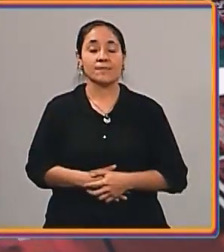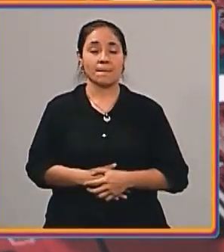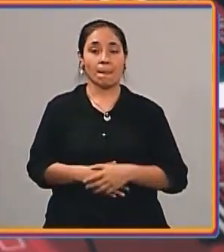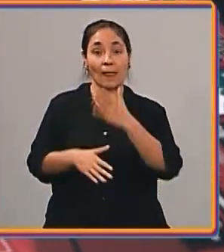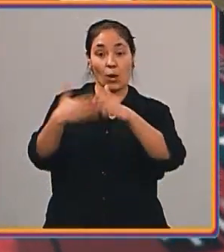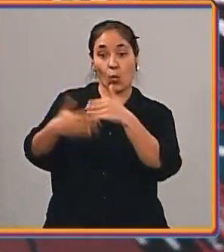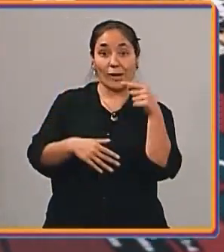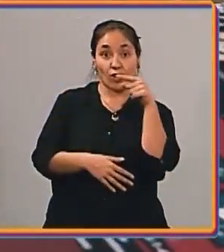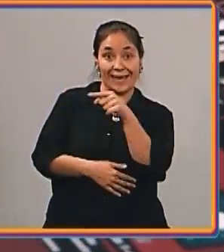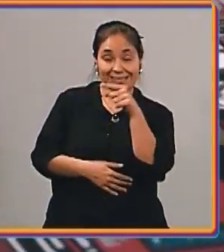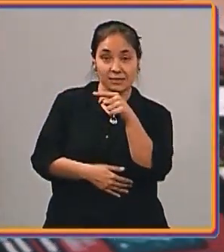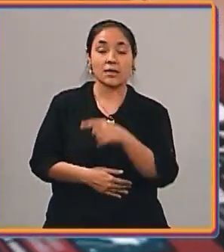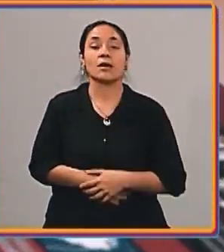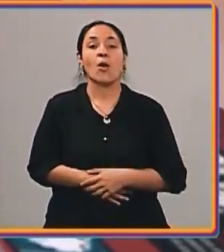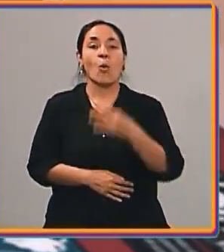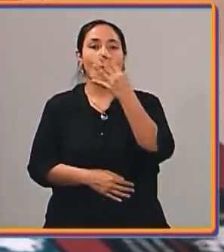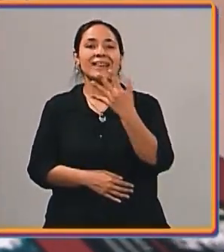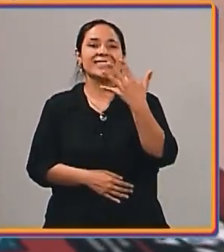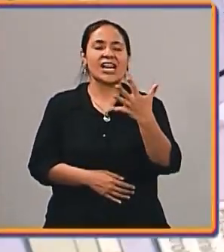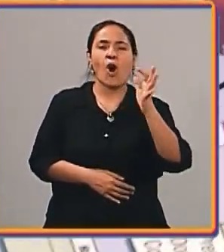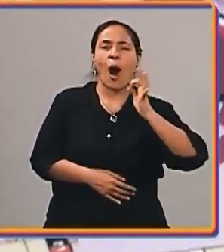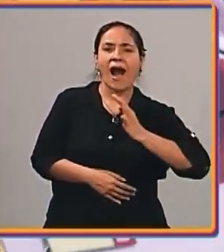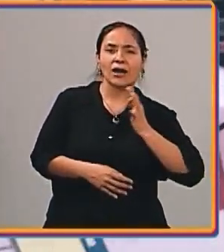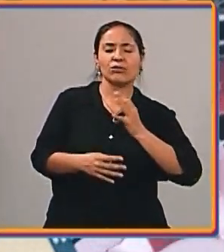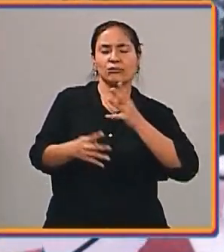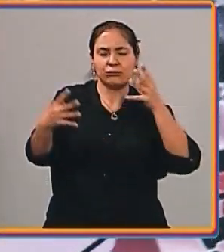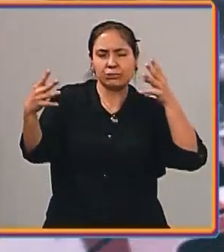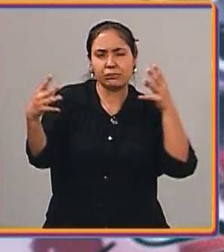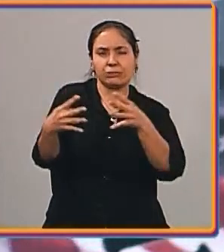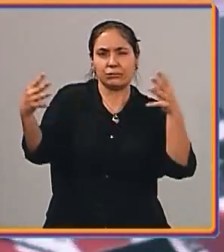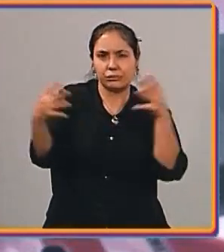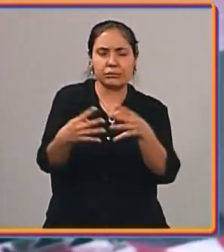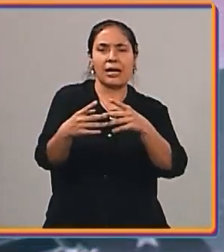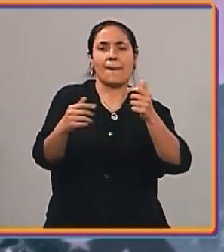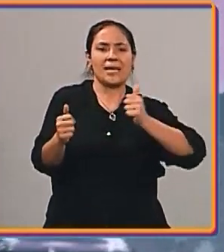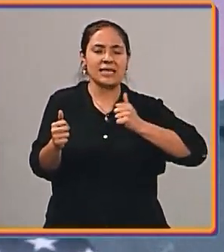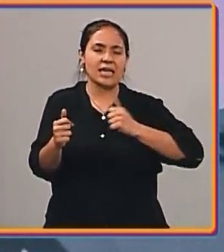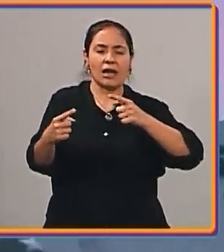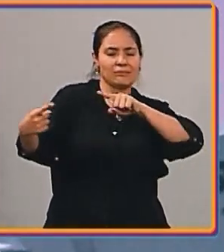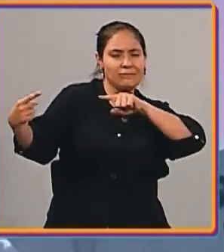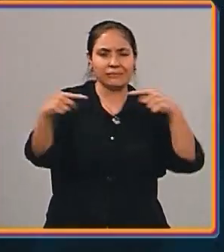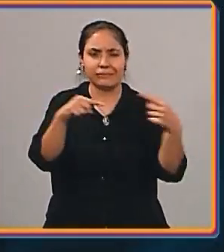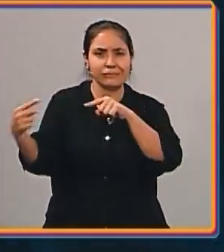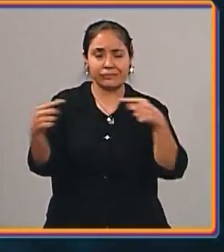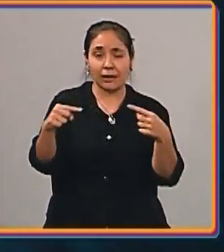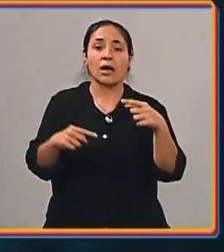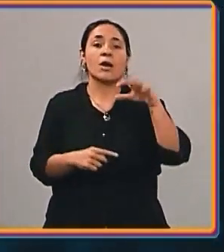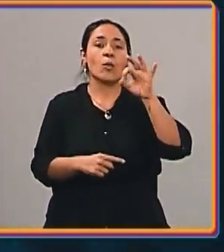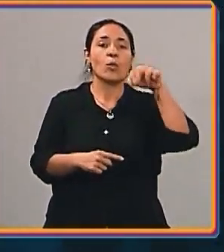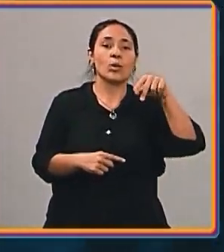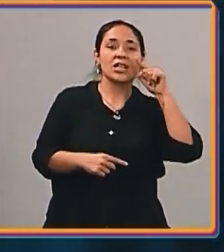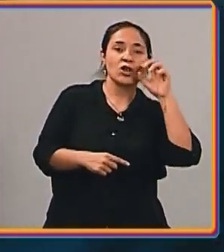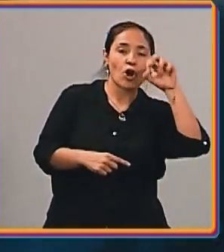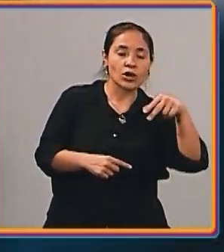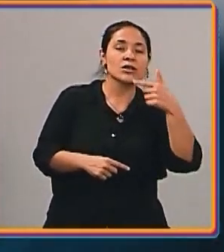Twilight Struggle simula los 45 años de intriga, lucha de prestigio y conflictos militares ocasionales entre la Unión Soviética y